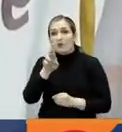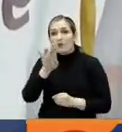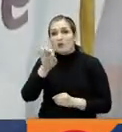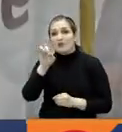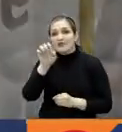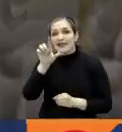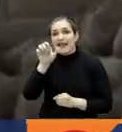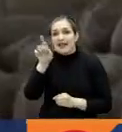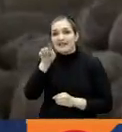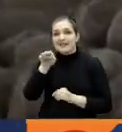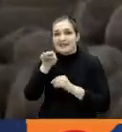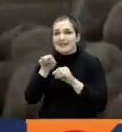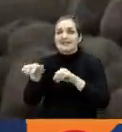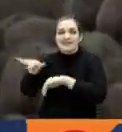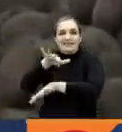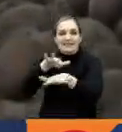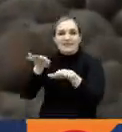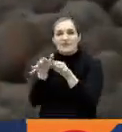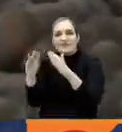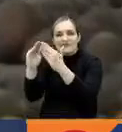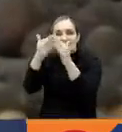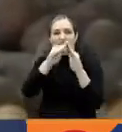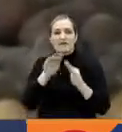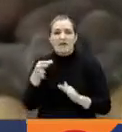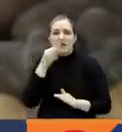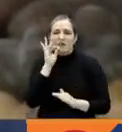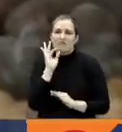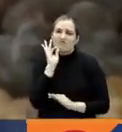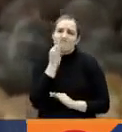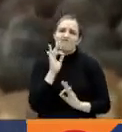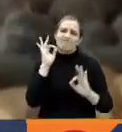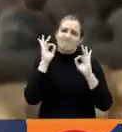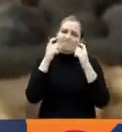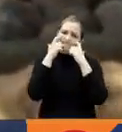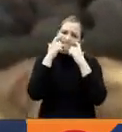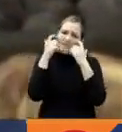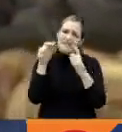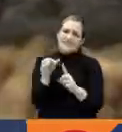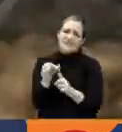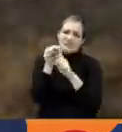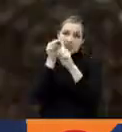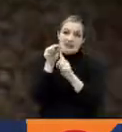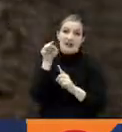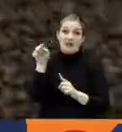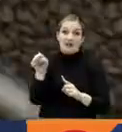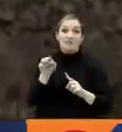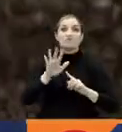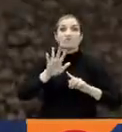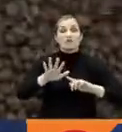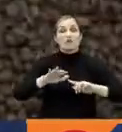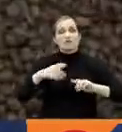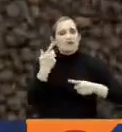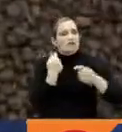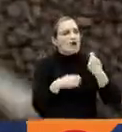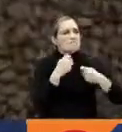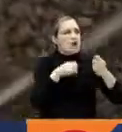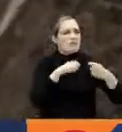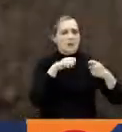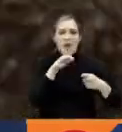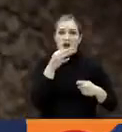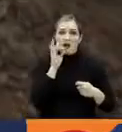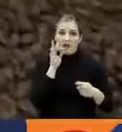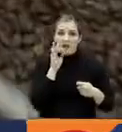corregimientos, se produce uno de los cafés especiales más destacados del país. Y aunque su actividad económica se centra en este